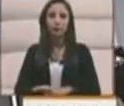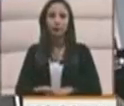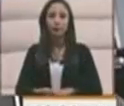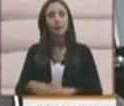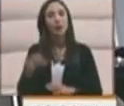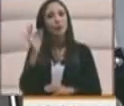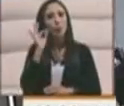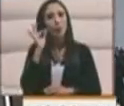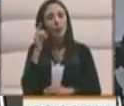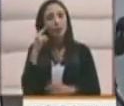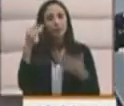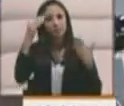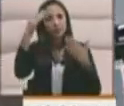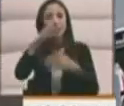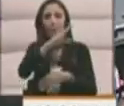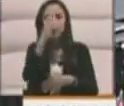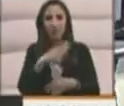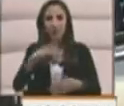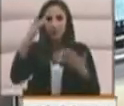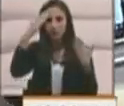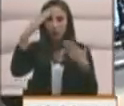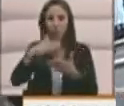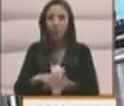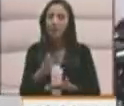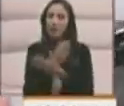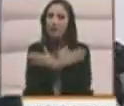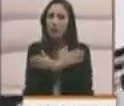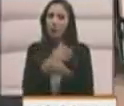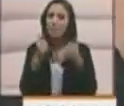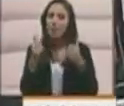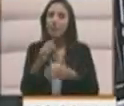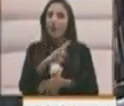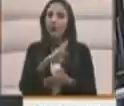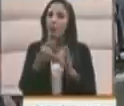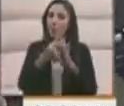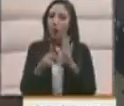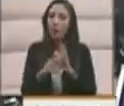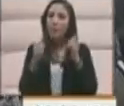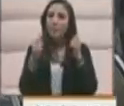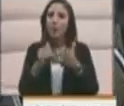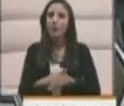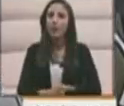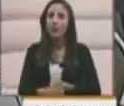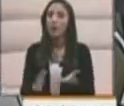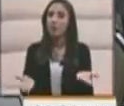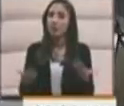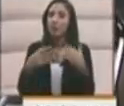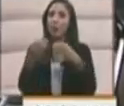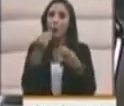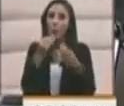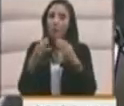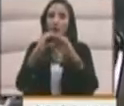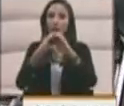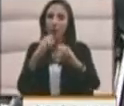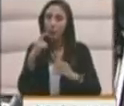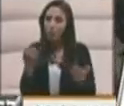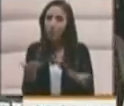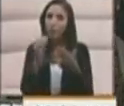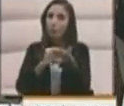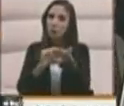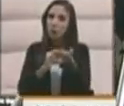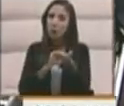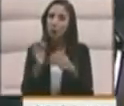en Brasil. Felicitaciones por tu programa, debería dar la comida de las mascotas. Nos saluda por aquí